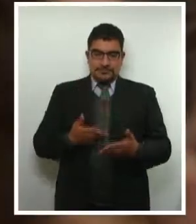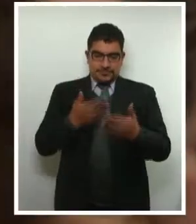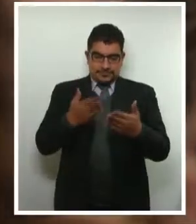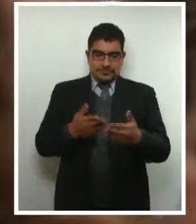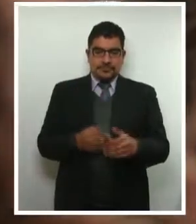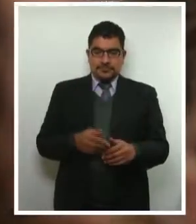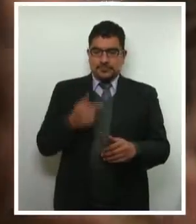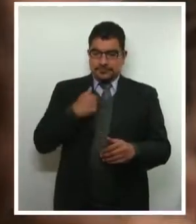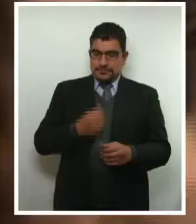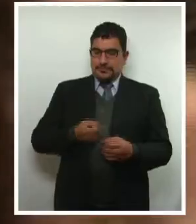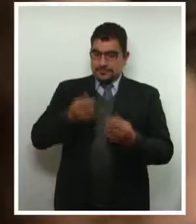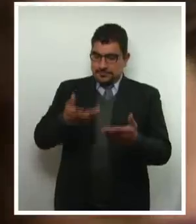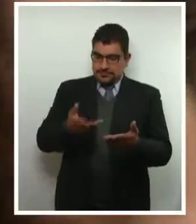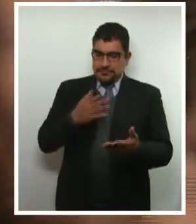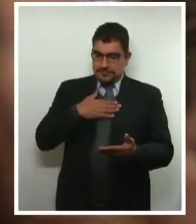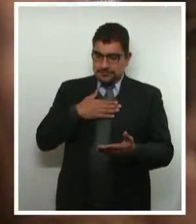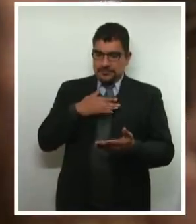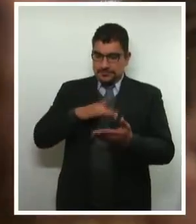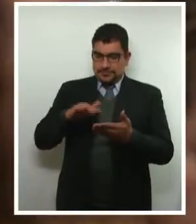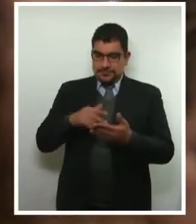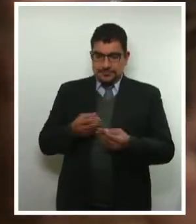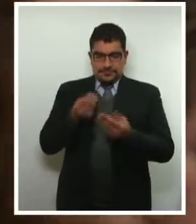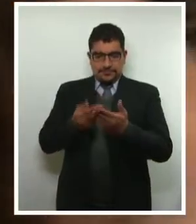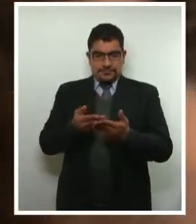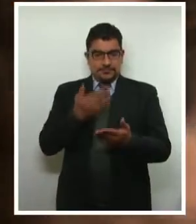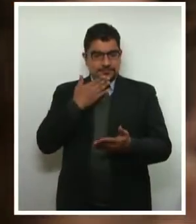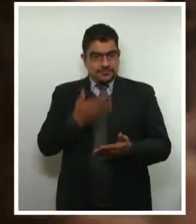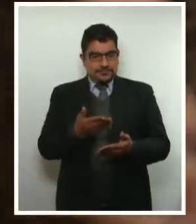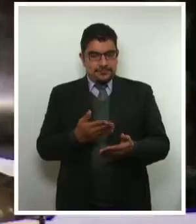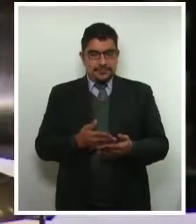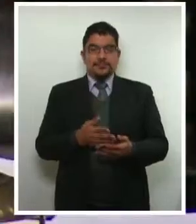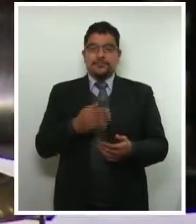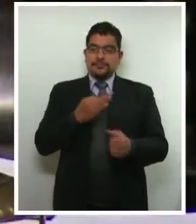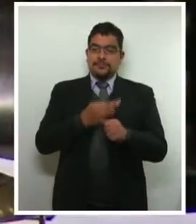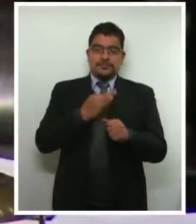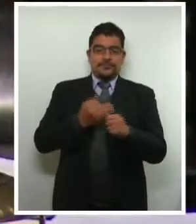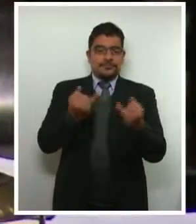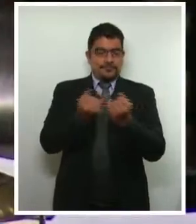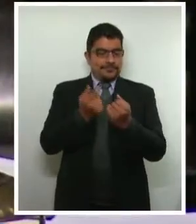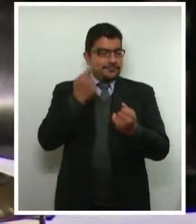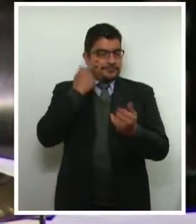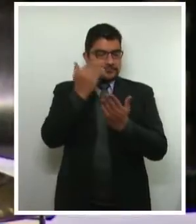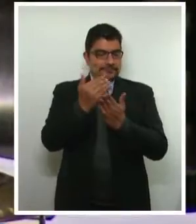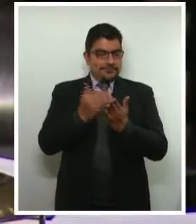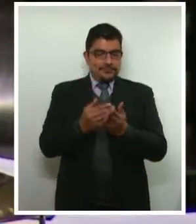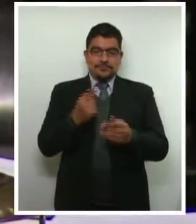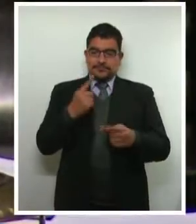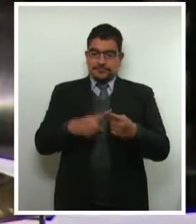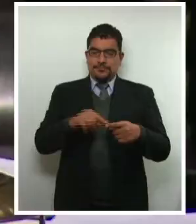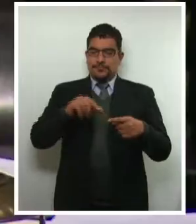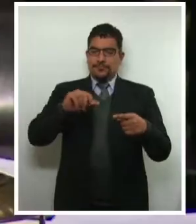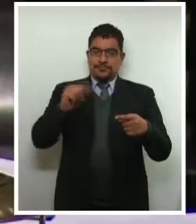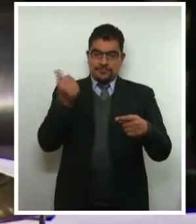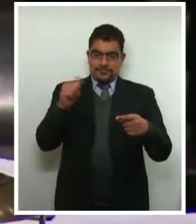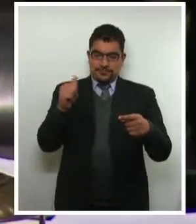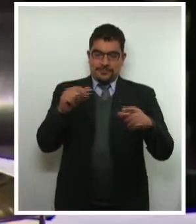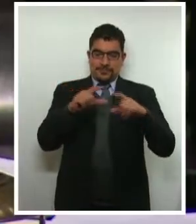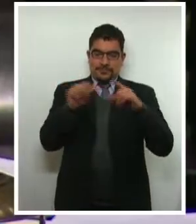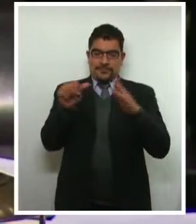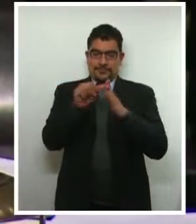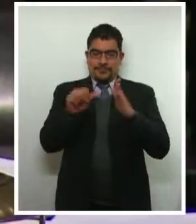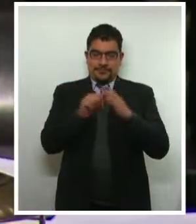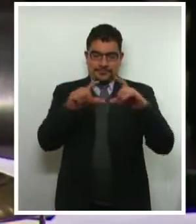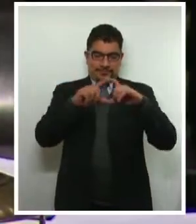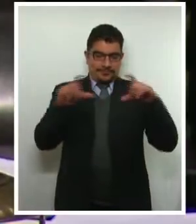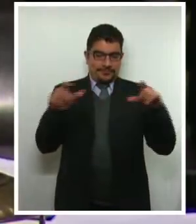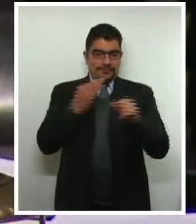Bueno, ¿expreso mi reserva? Sí, vamos a hacerlo de la siguiente manera. 11º, que es el